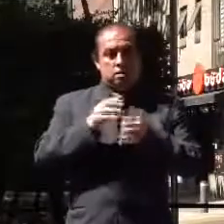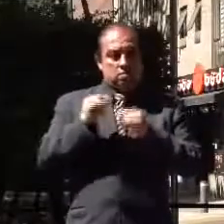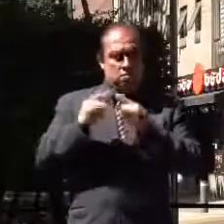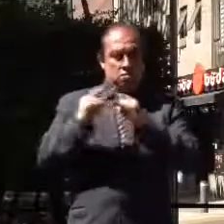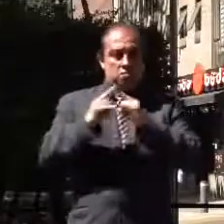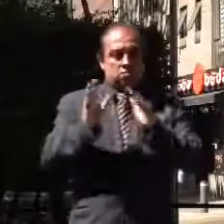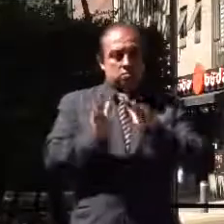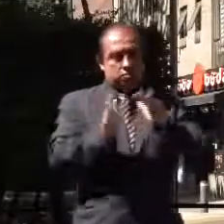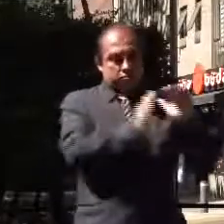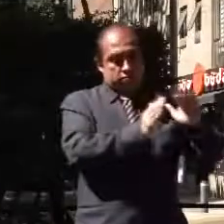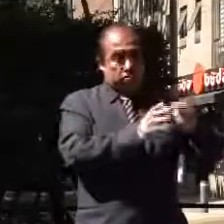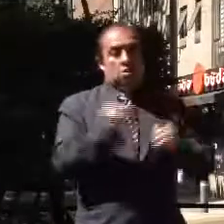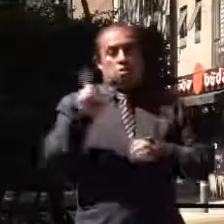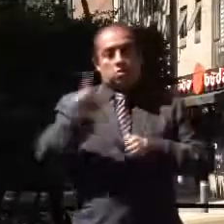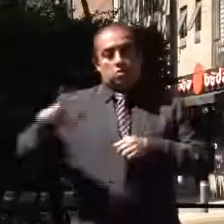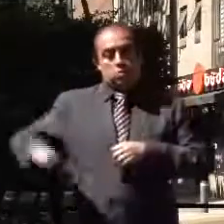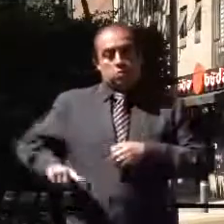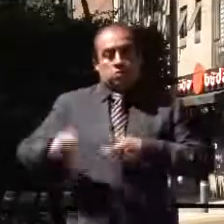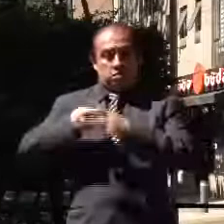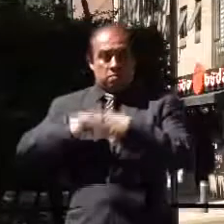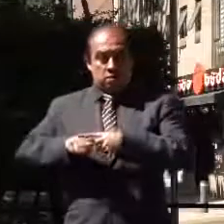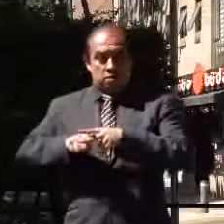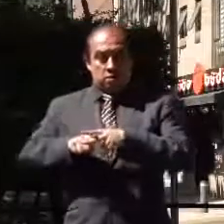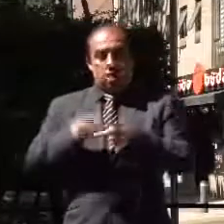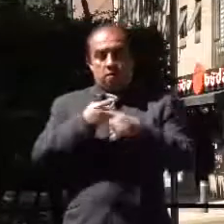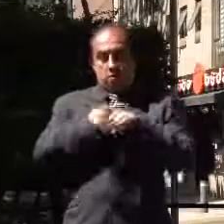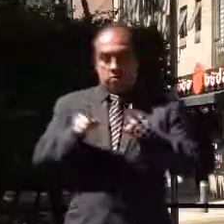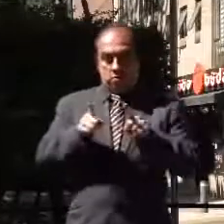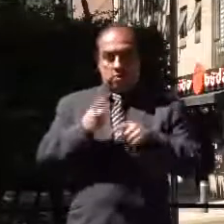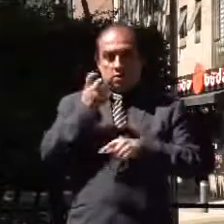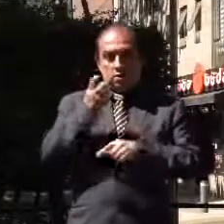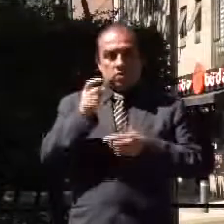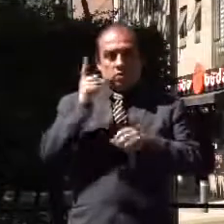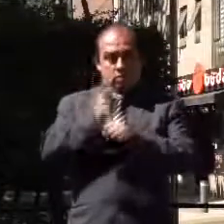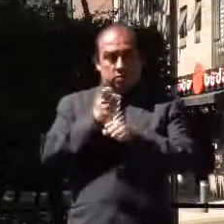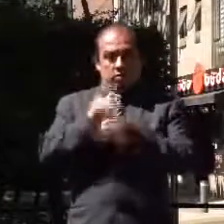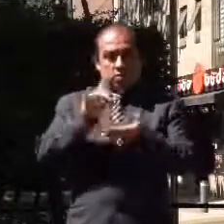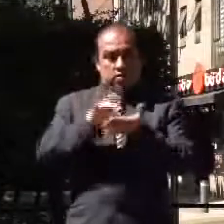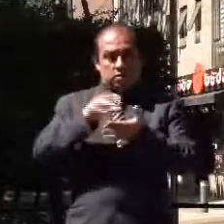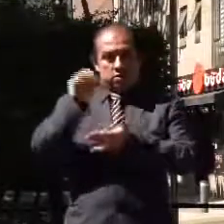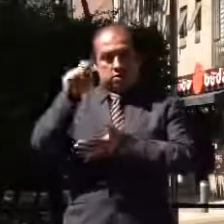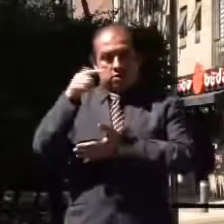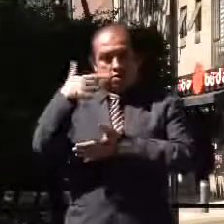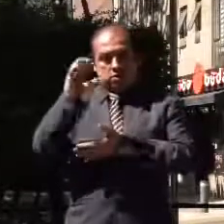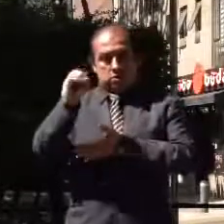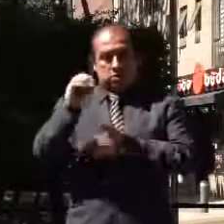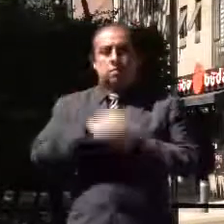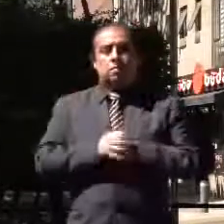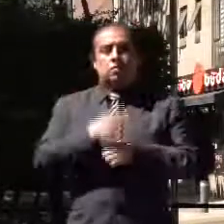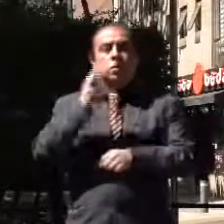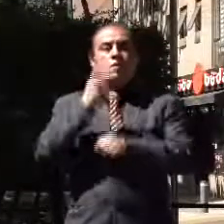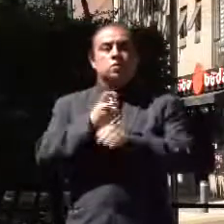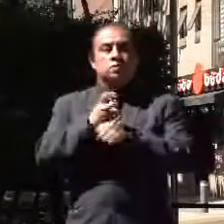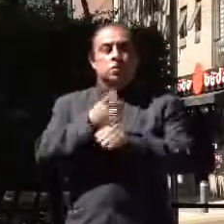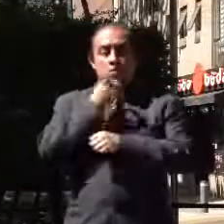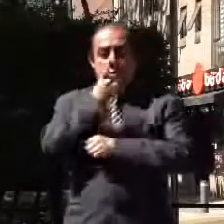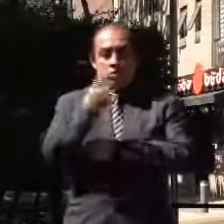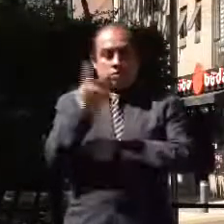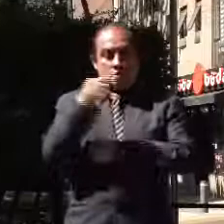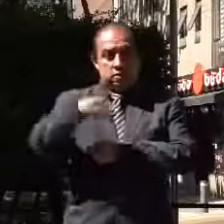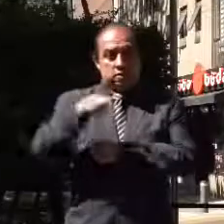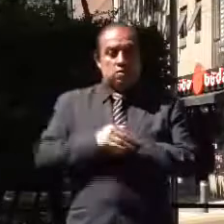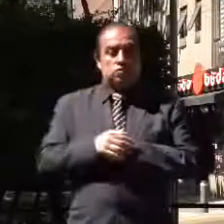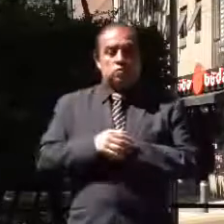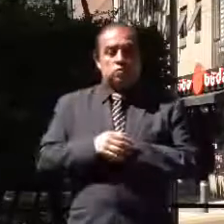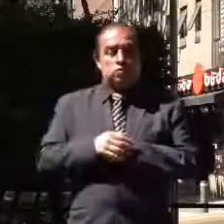gobierno tiene que ser otra cosa. Eso es lo primero y agradecerle a Santiago. Lo segundo, decirles que este es un sueño,